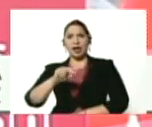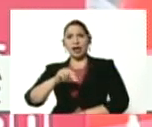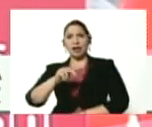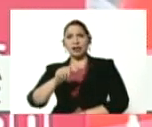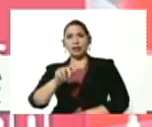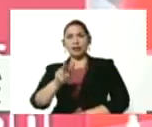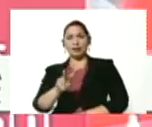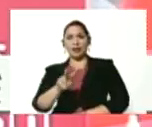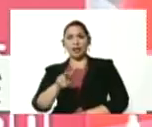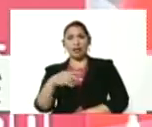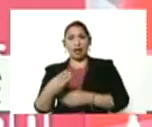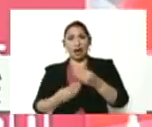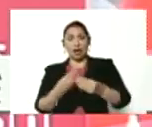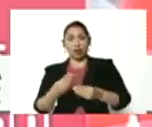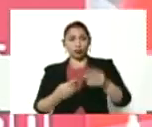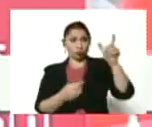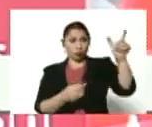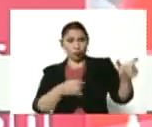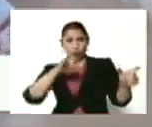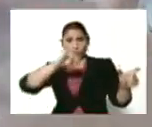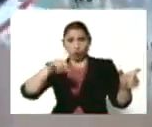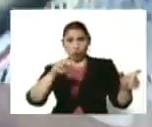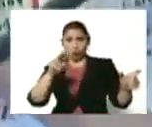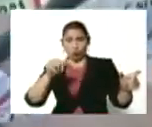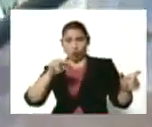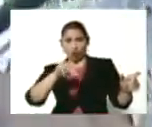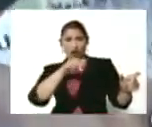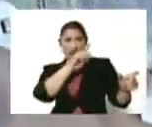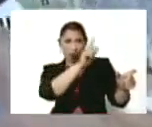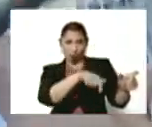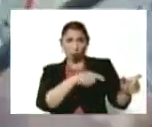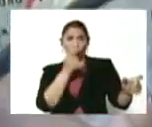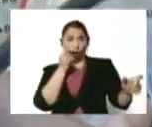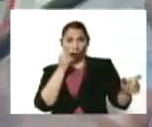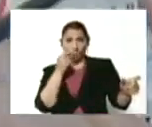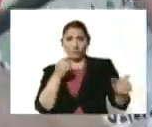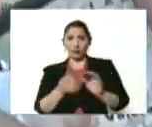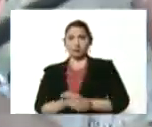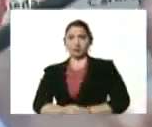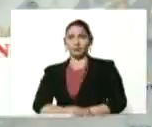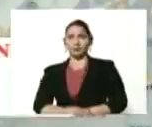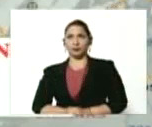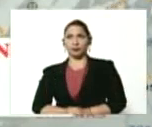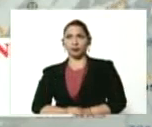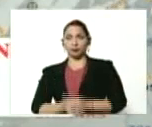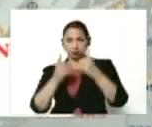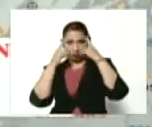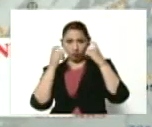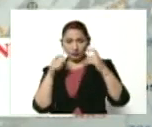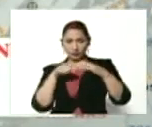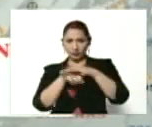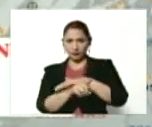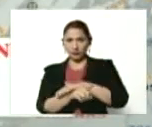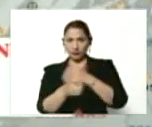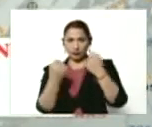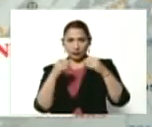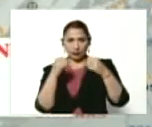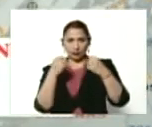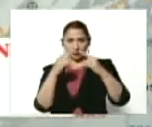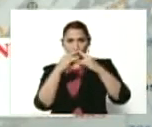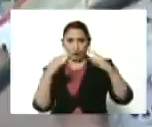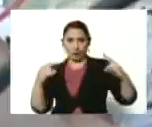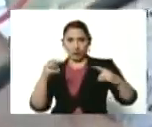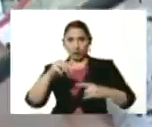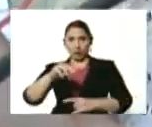Aranguren es que ellos fueron destacados en el campamento de Maicao, que nosotros denunciamos desde el mes